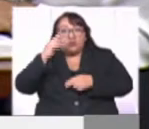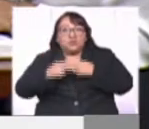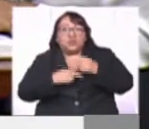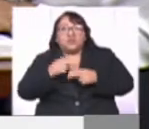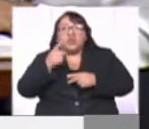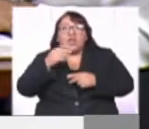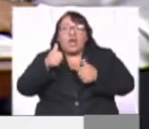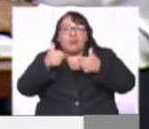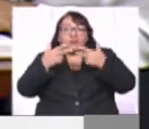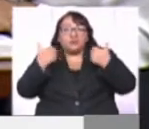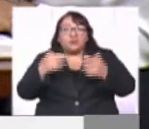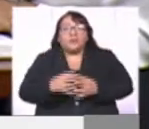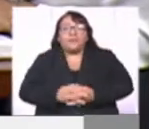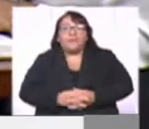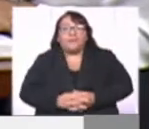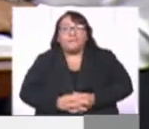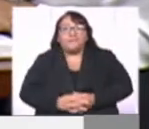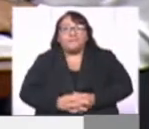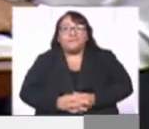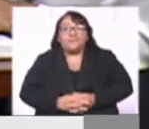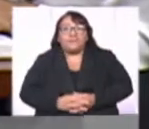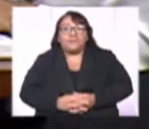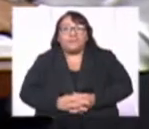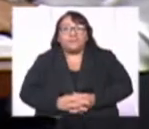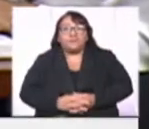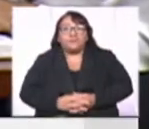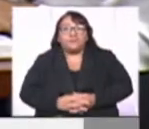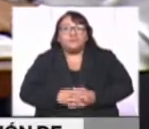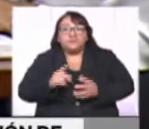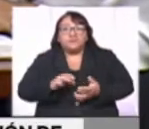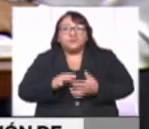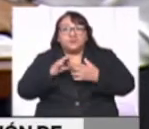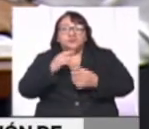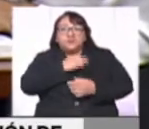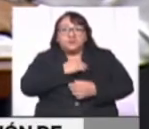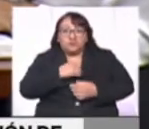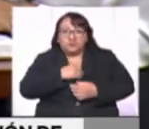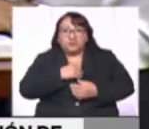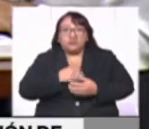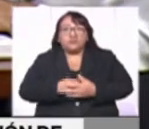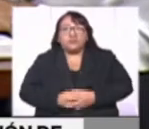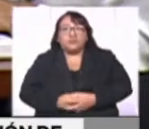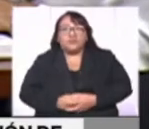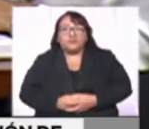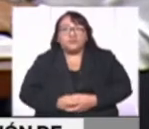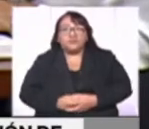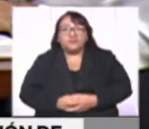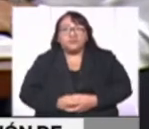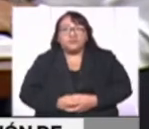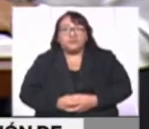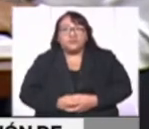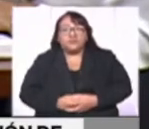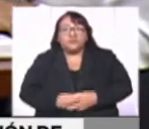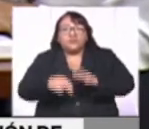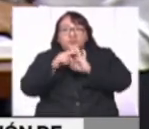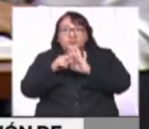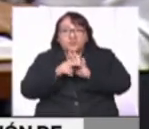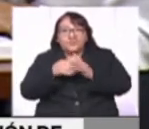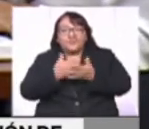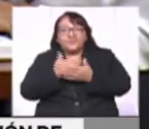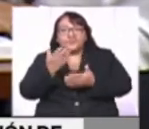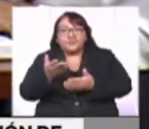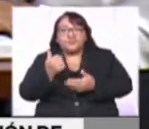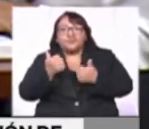Amazonas, reconociendo que ello es competencia exclusiva del Poder Ejecutivo. La norma propuesta